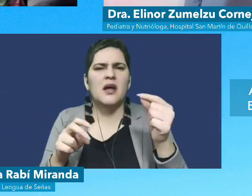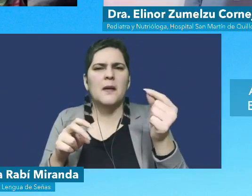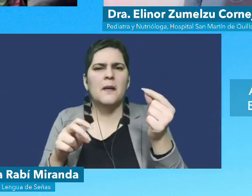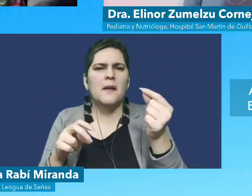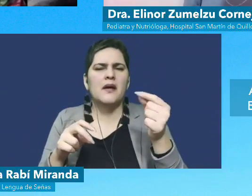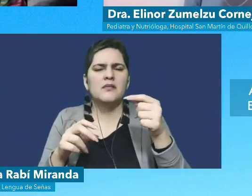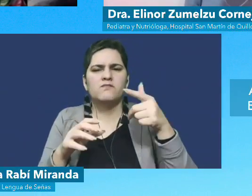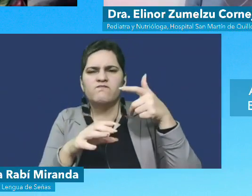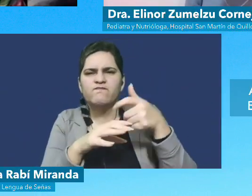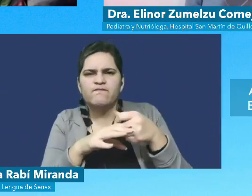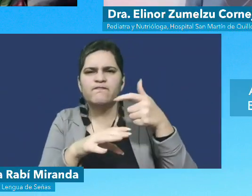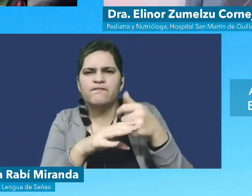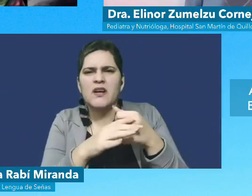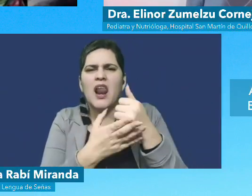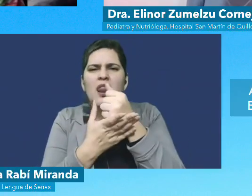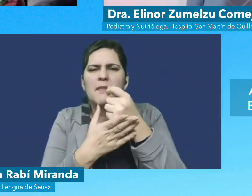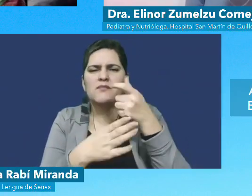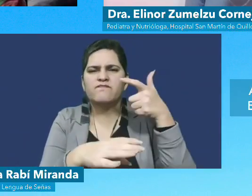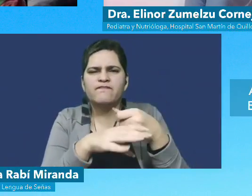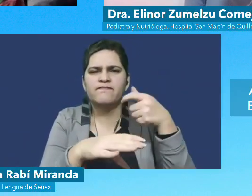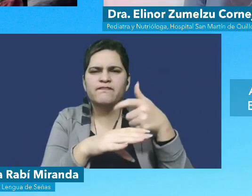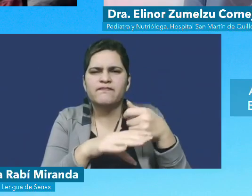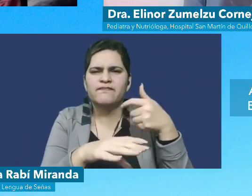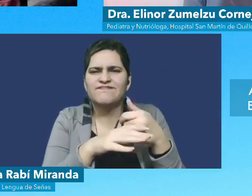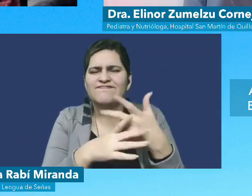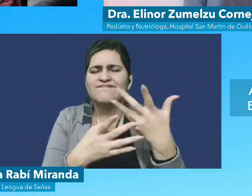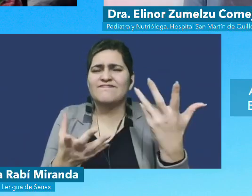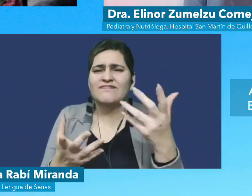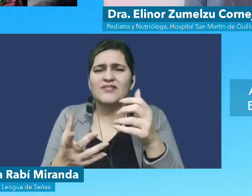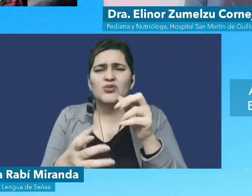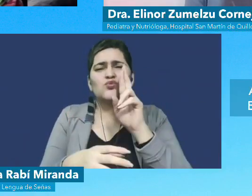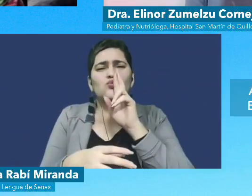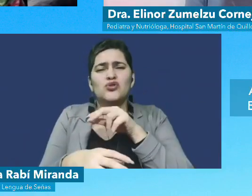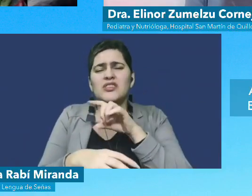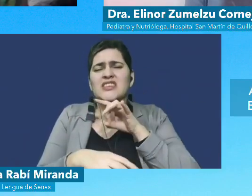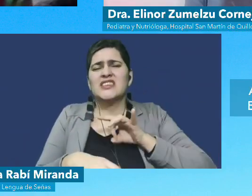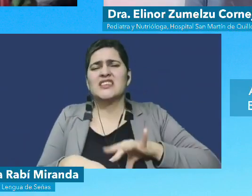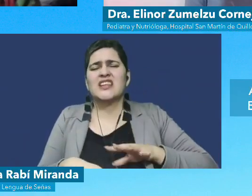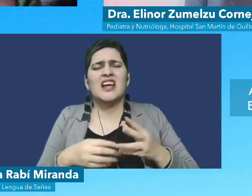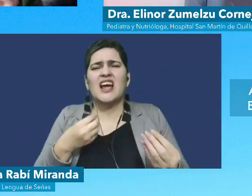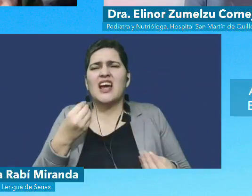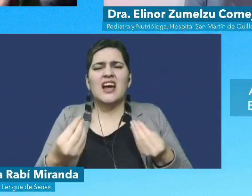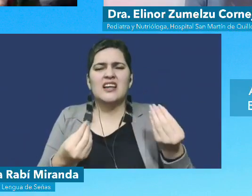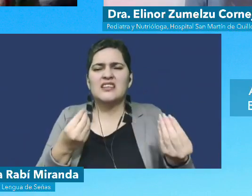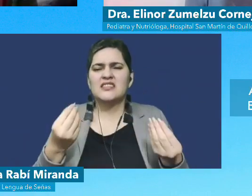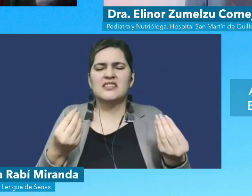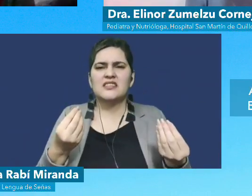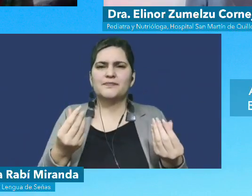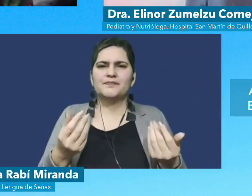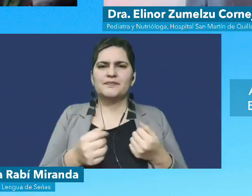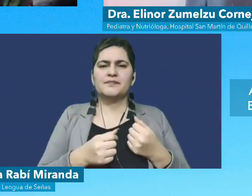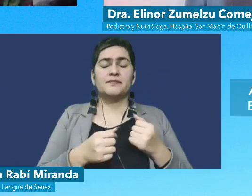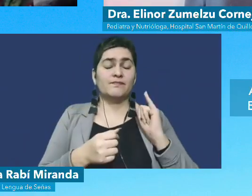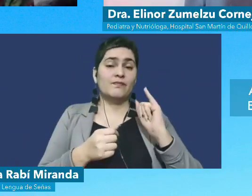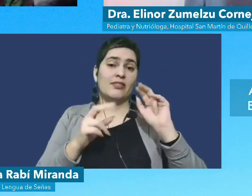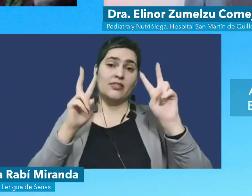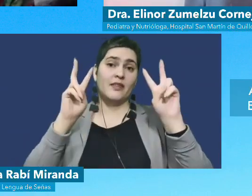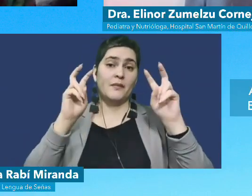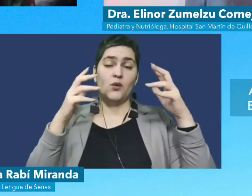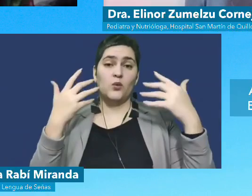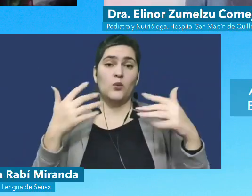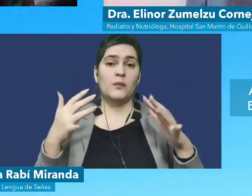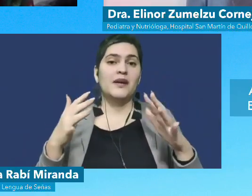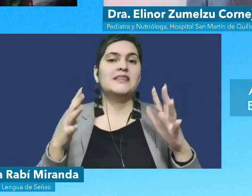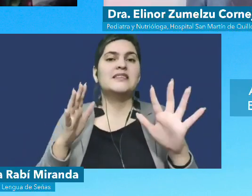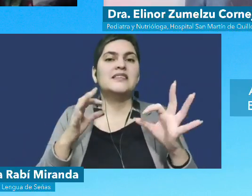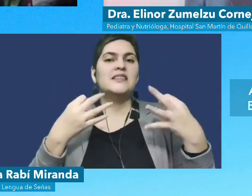salmones, que es una industria tan poco regulada en el sur de Chile. ¿Qué hacer respecto de eso? Ese es un tema eso? grande porque eso estamos hablando de seguridad alimentaria y que eso